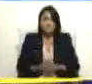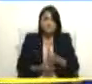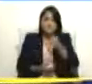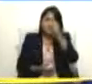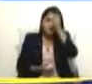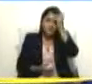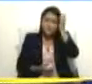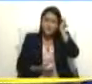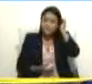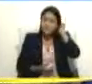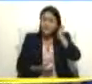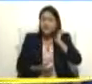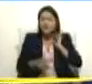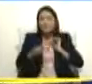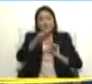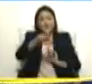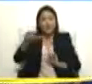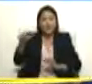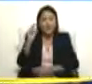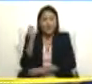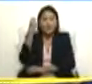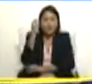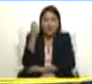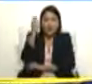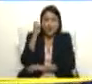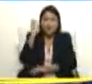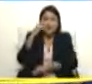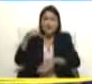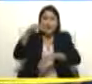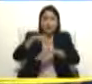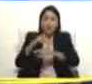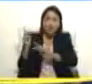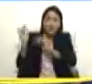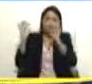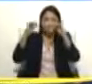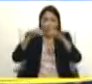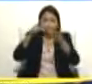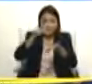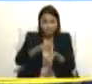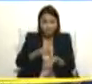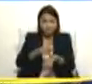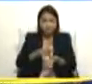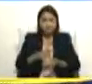Ciudadanos, diputadas y diputados de la Asamblea Nacional.